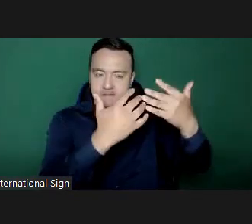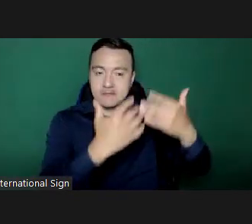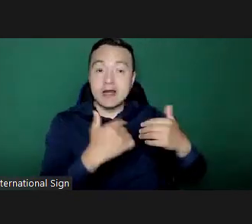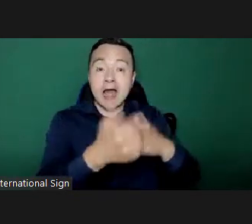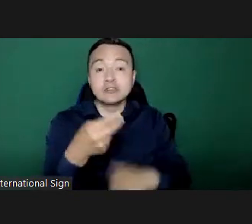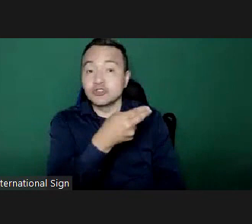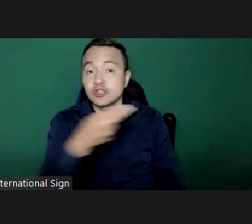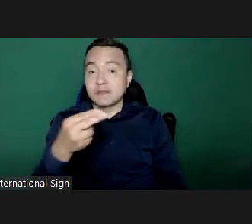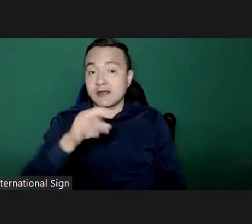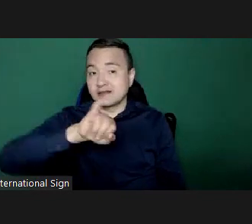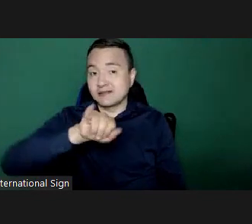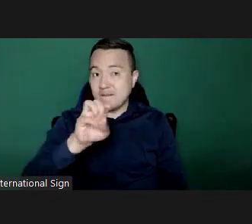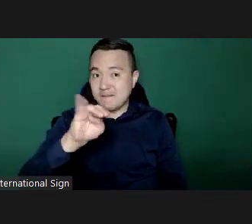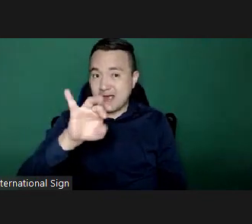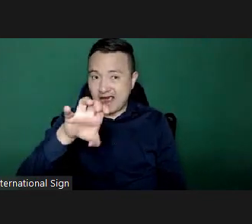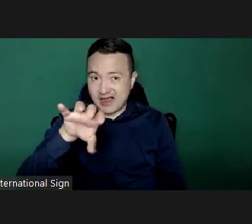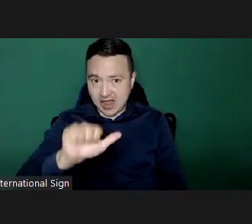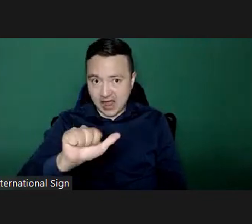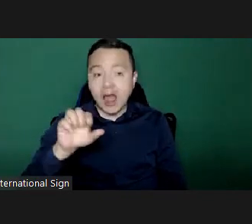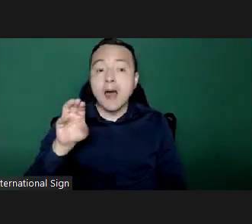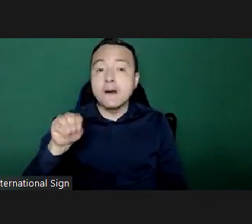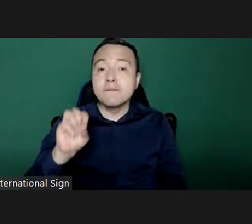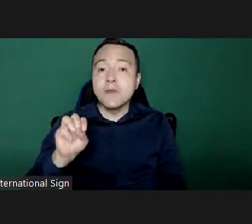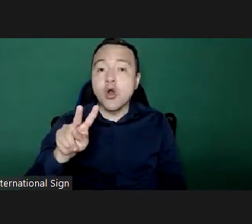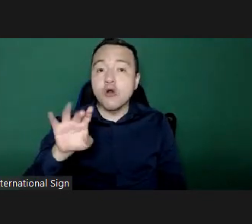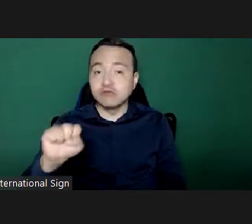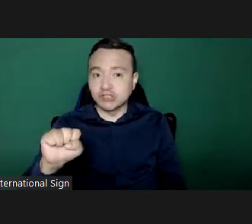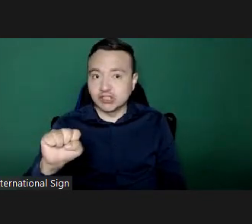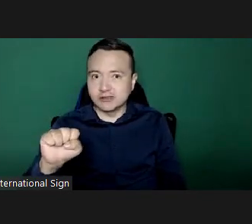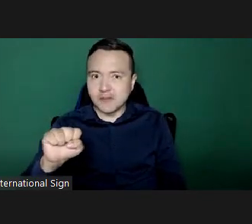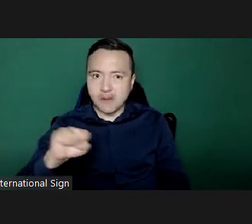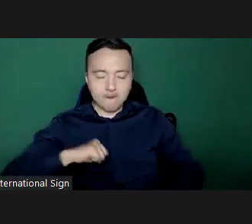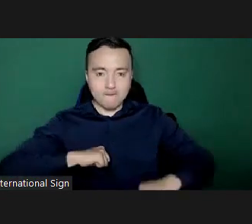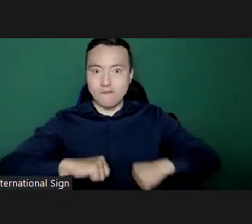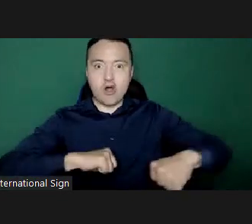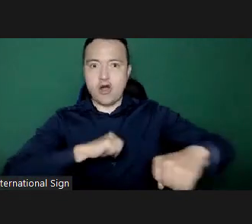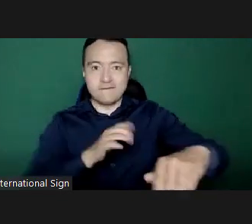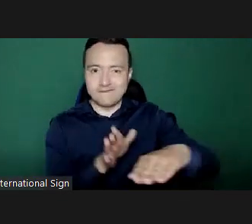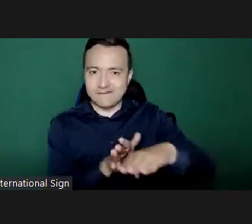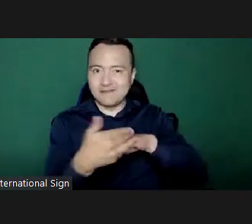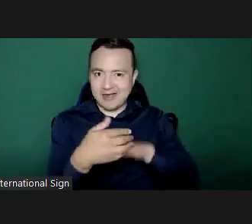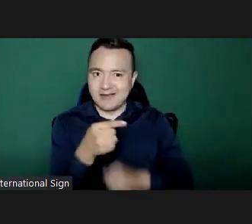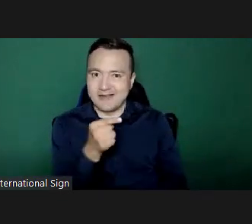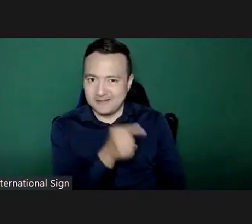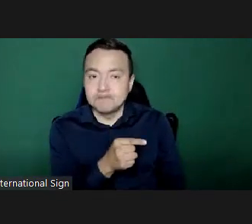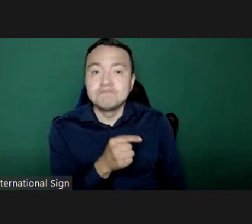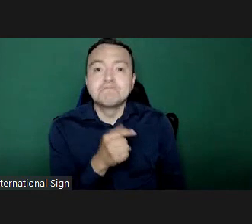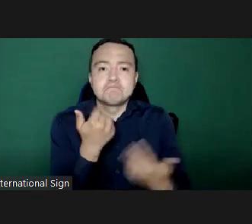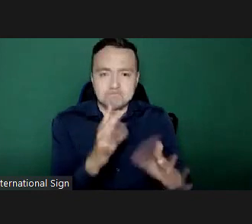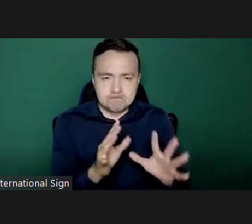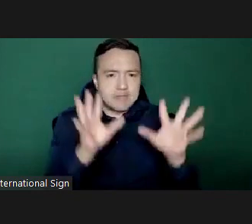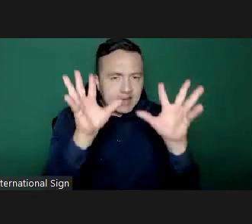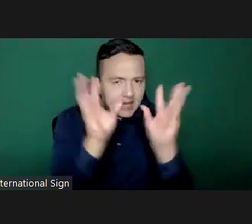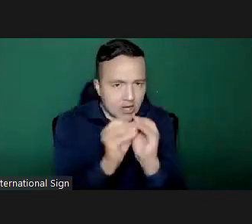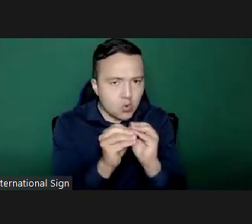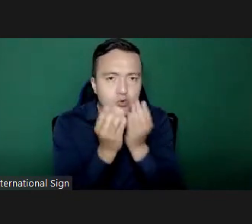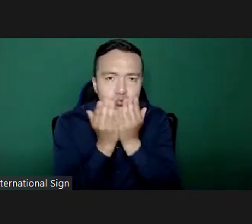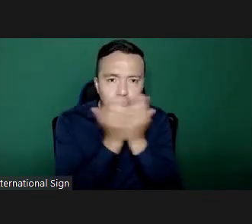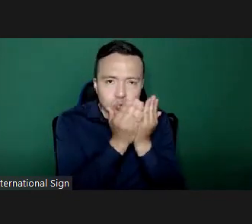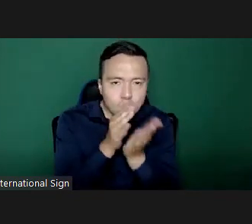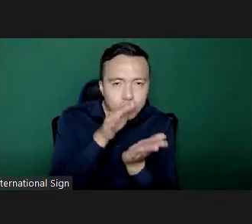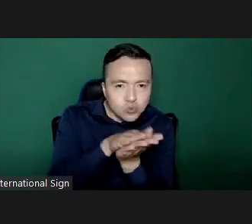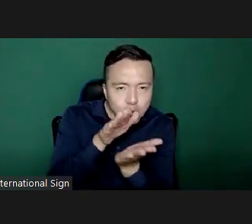Moves, Jamaica se mueve. Entonces ahí tenemos reuniones en las escuelas, en el sitio de trabajo, en